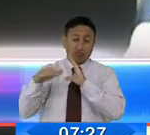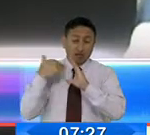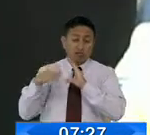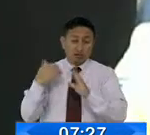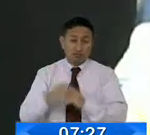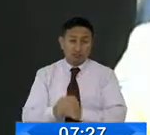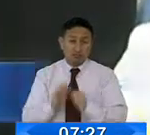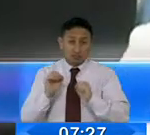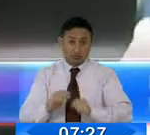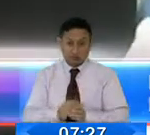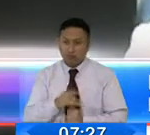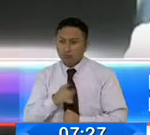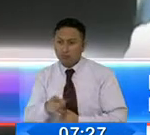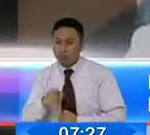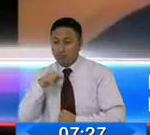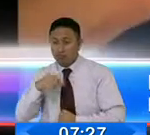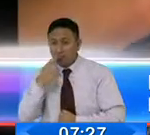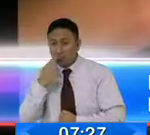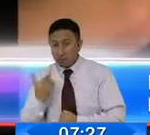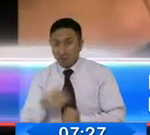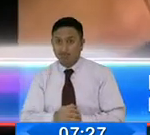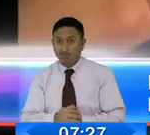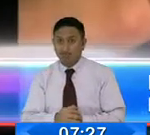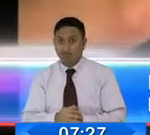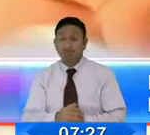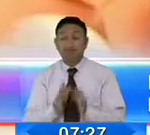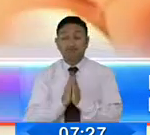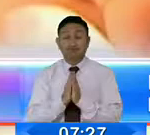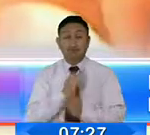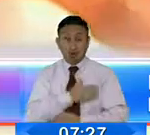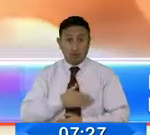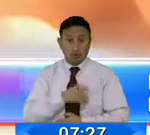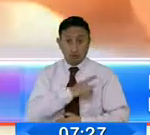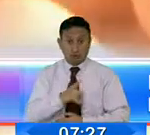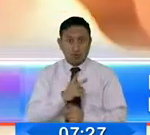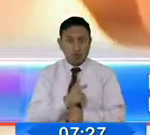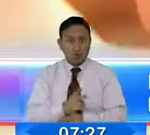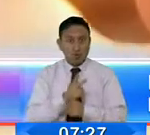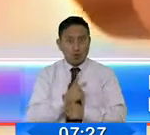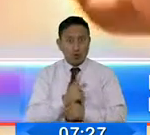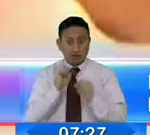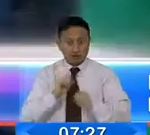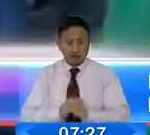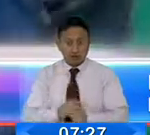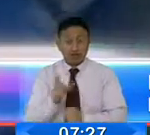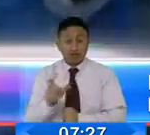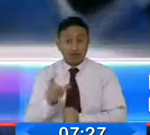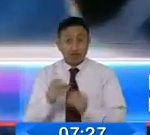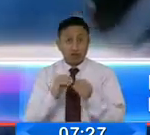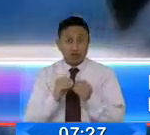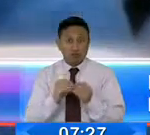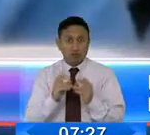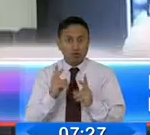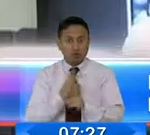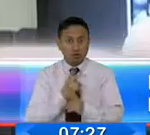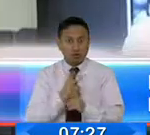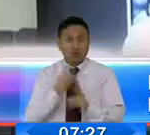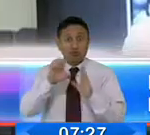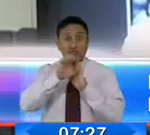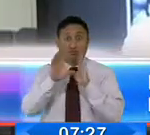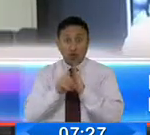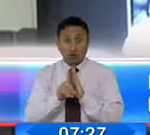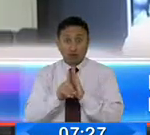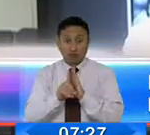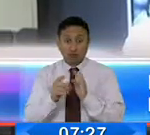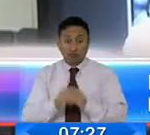esa necesidad, préstamos. Pide por ello mayor confidencialidad en la administración de números y códigos, sobre